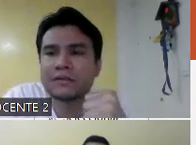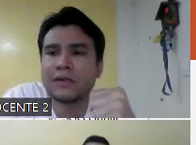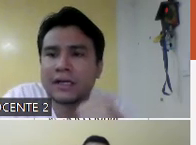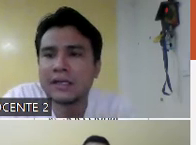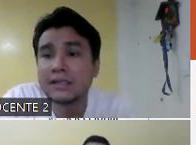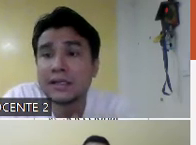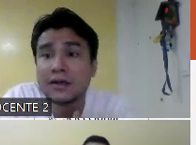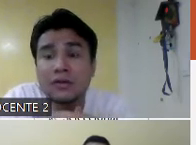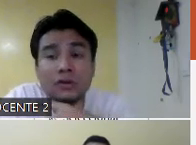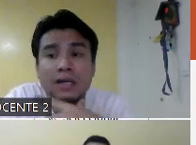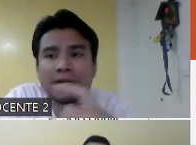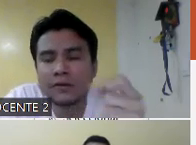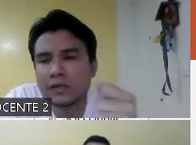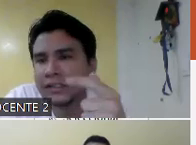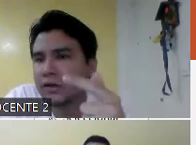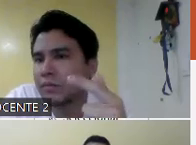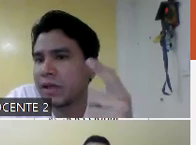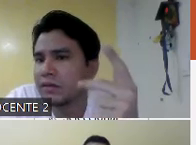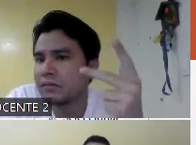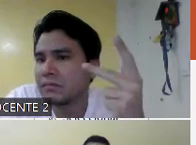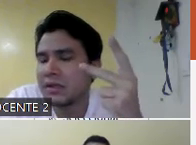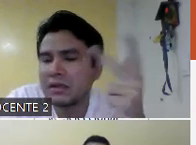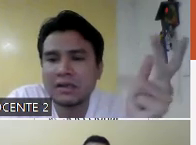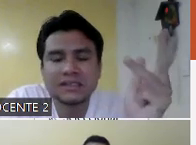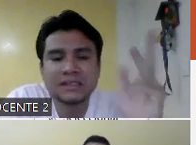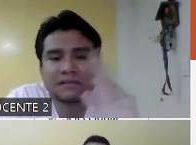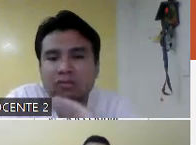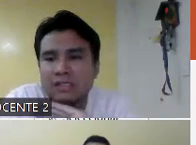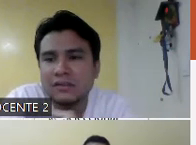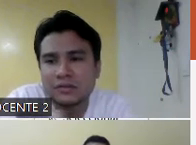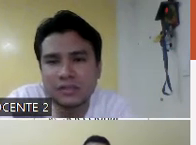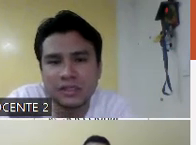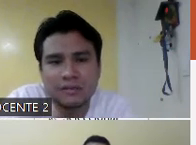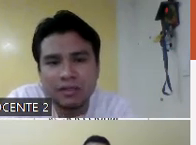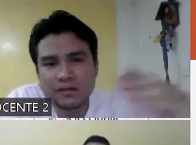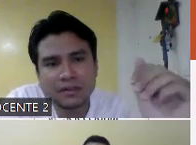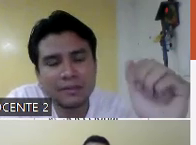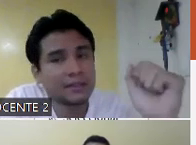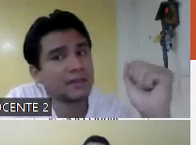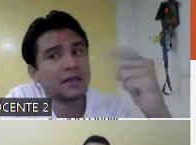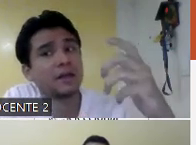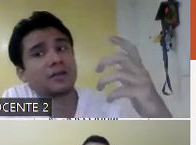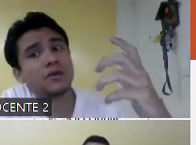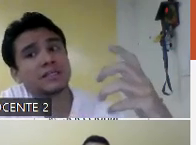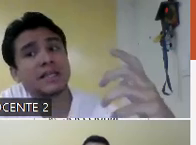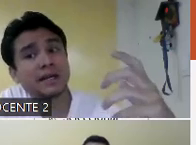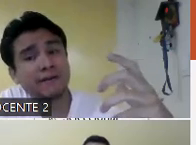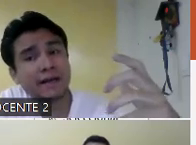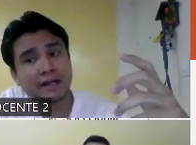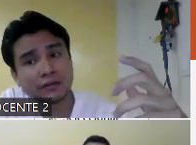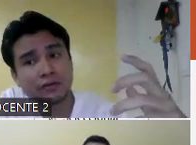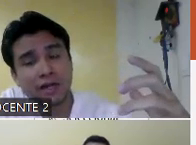una persona que dice que no tolera el dolor está comiendo, está haciendo sus actividades correctamente, no